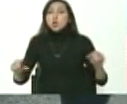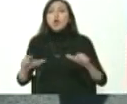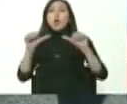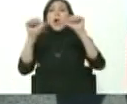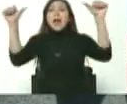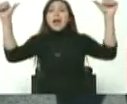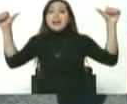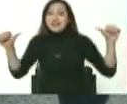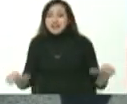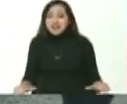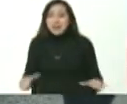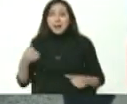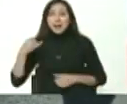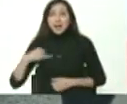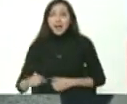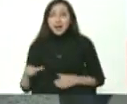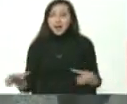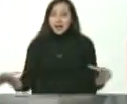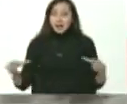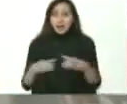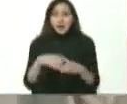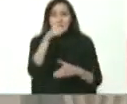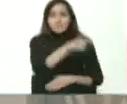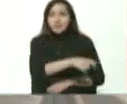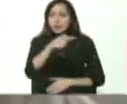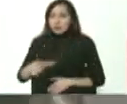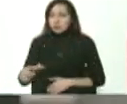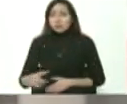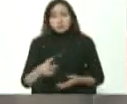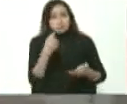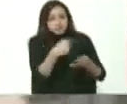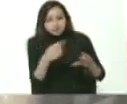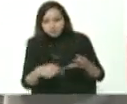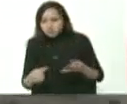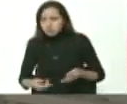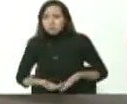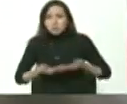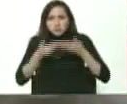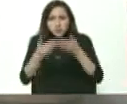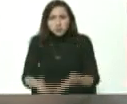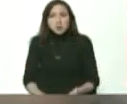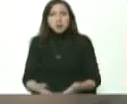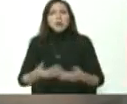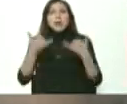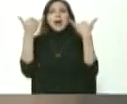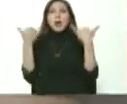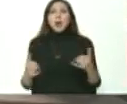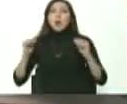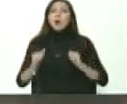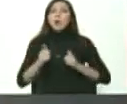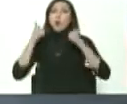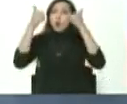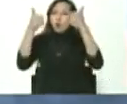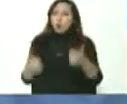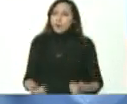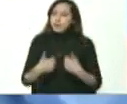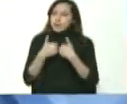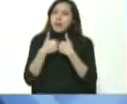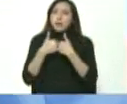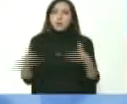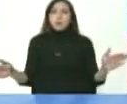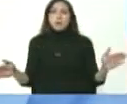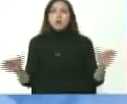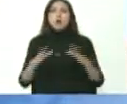sistema de equipos inmobiliarios que a partir de ahora comienza en funcionamiento